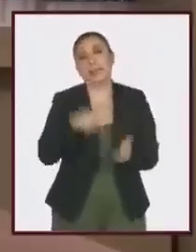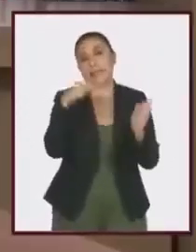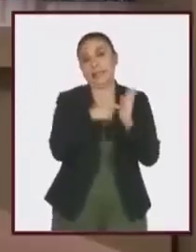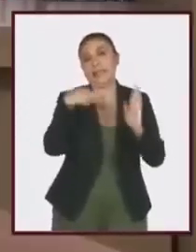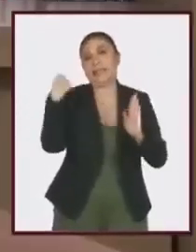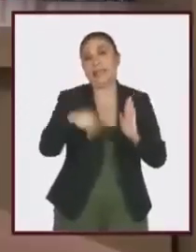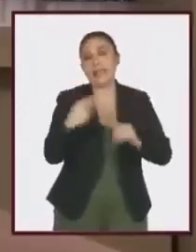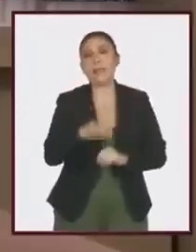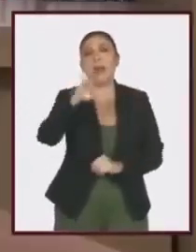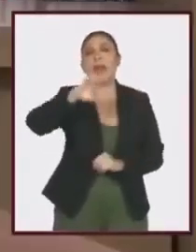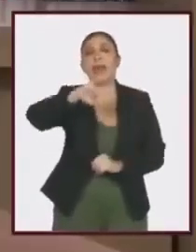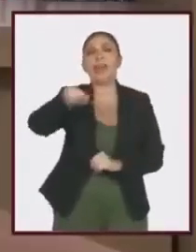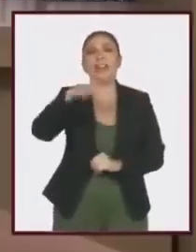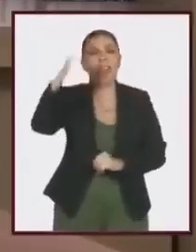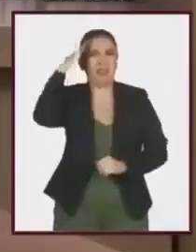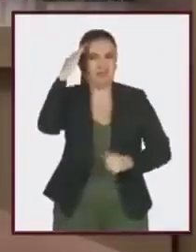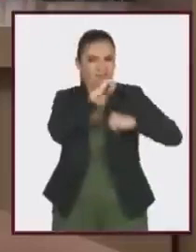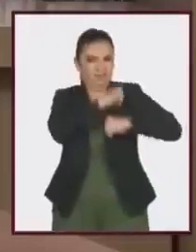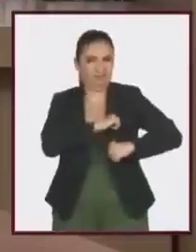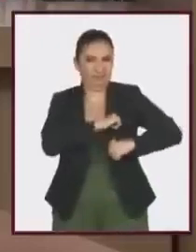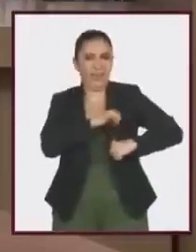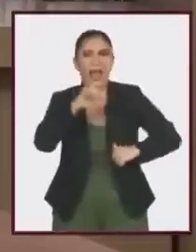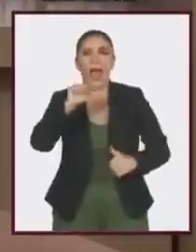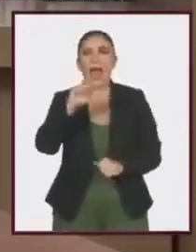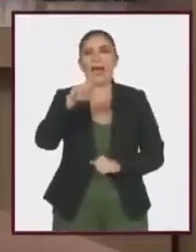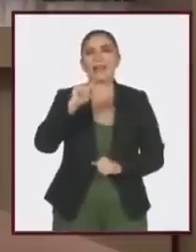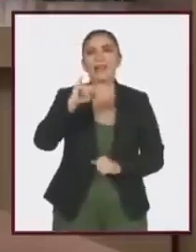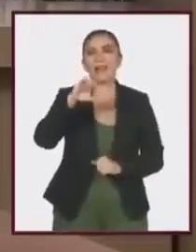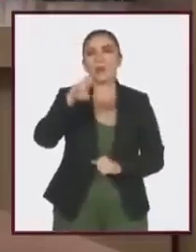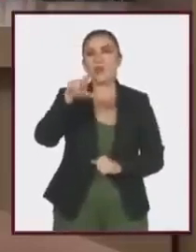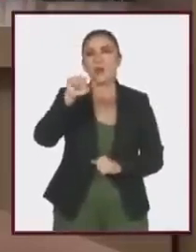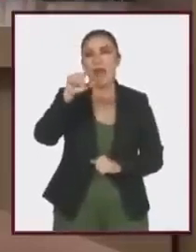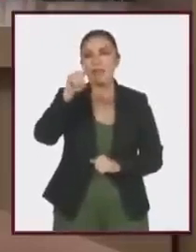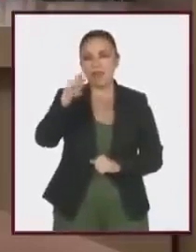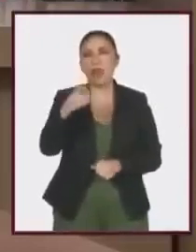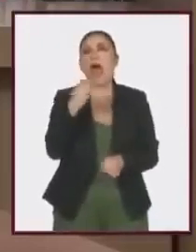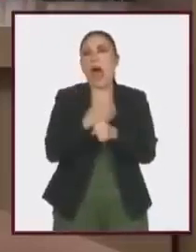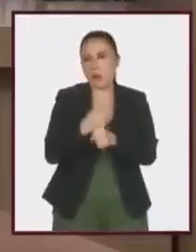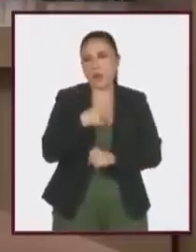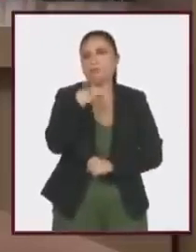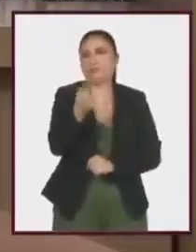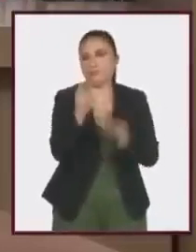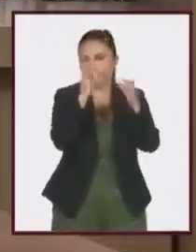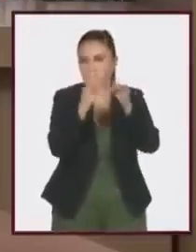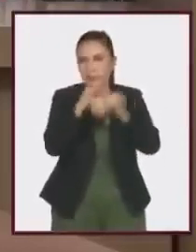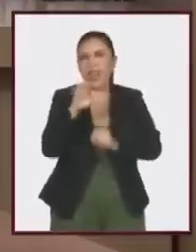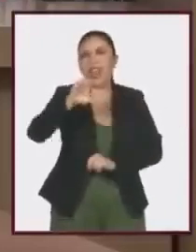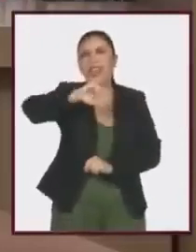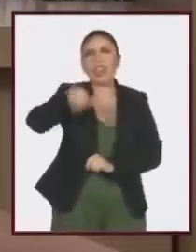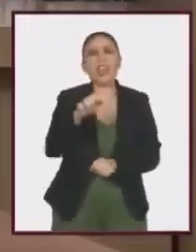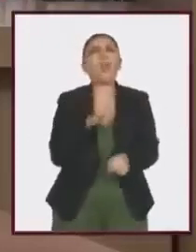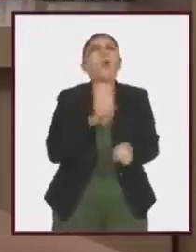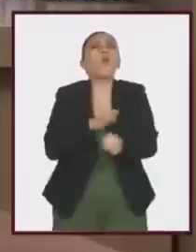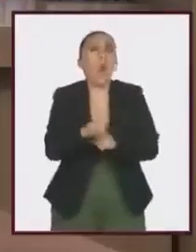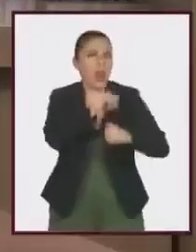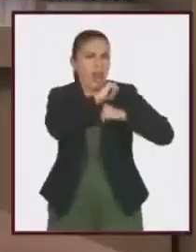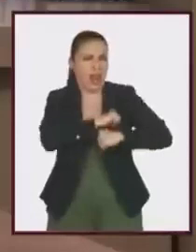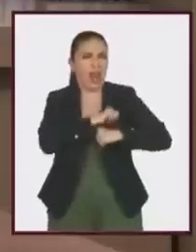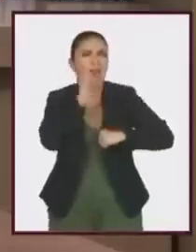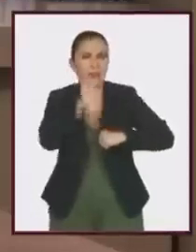los ejes articuladores. Ahorita voy a mencionar cuáles son estos ejes articuladores.